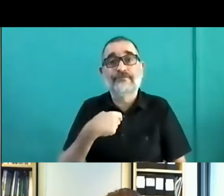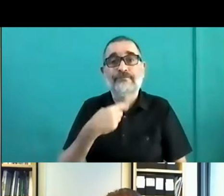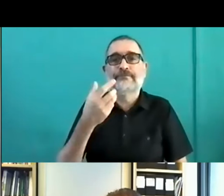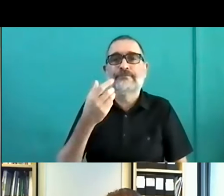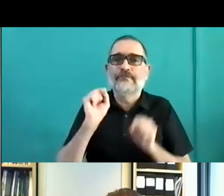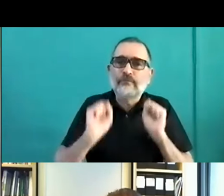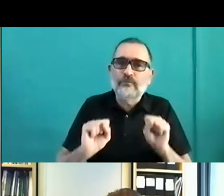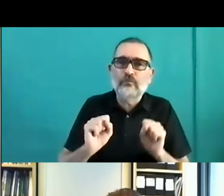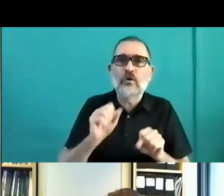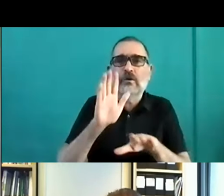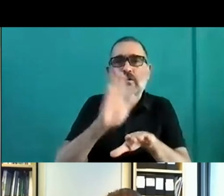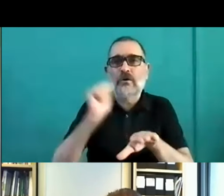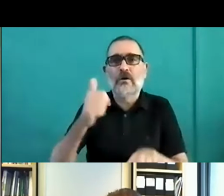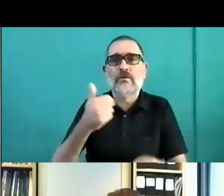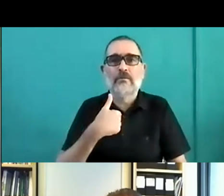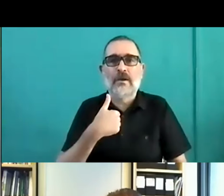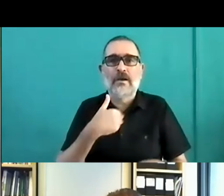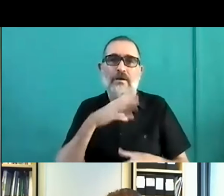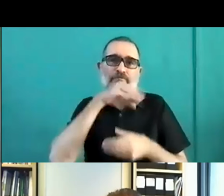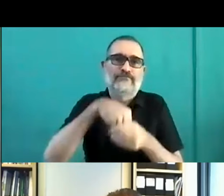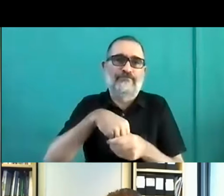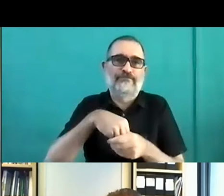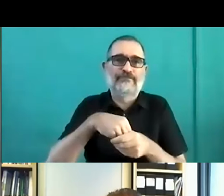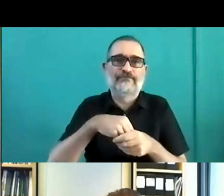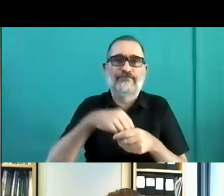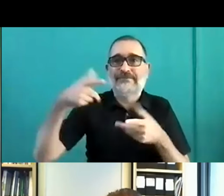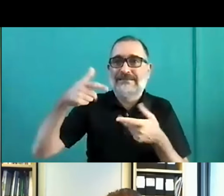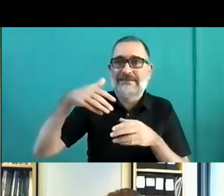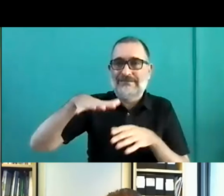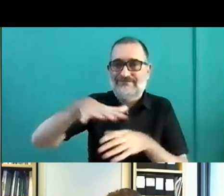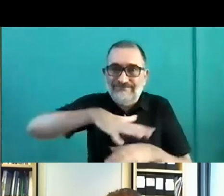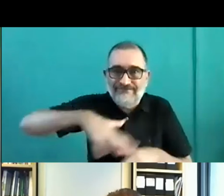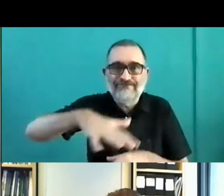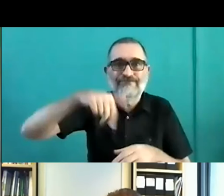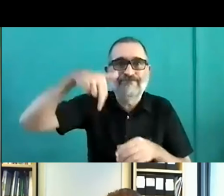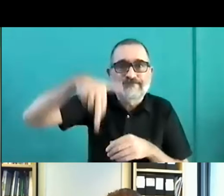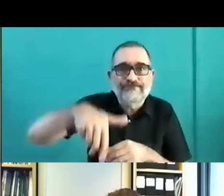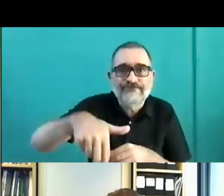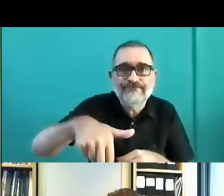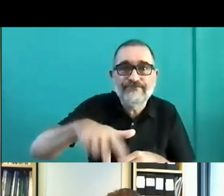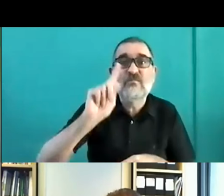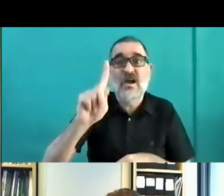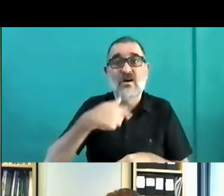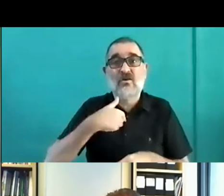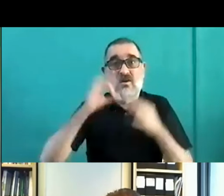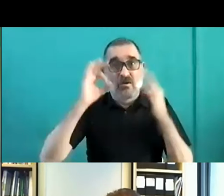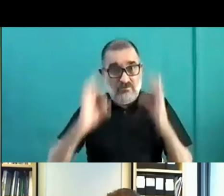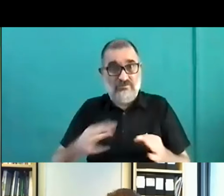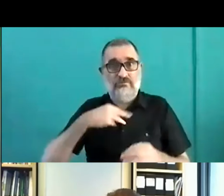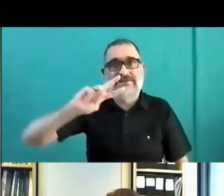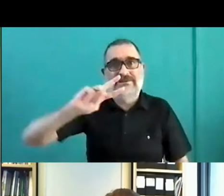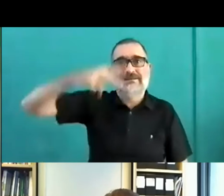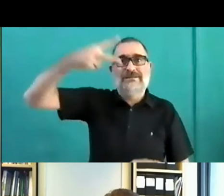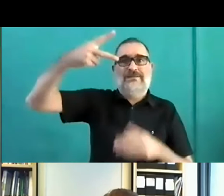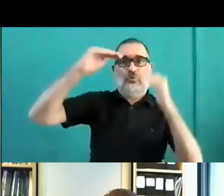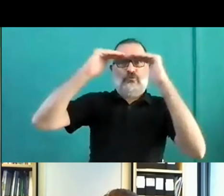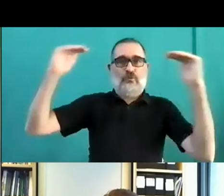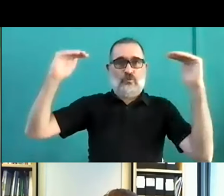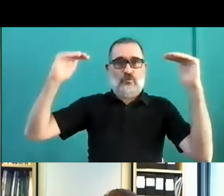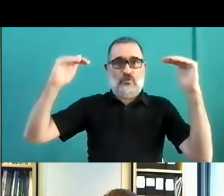es uno de mis hermanos, abajo. Un día me dio una crisis muy fuerte mientras bajaba las escaleras, así que